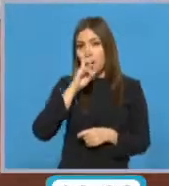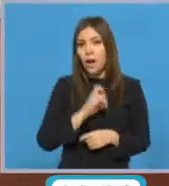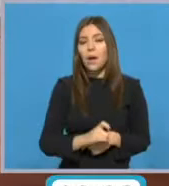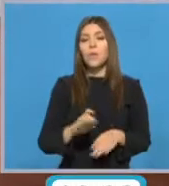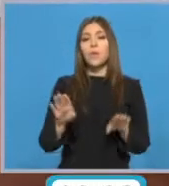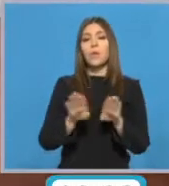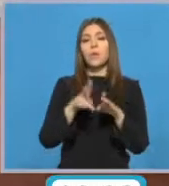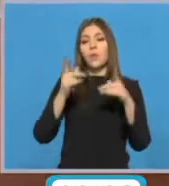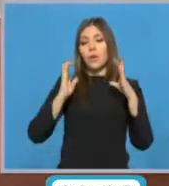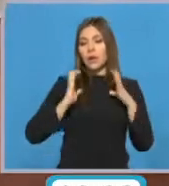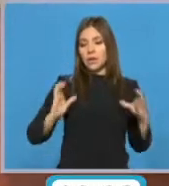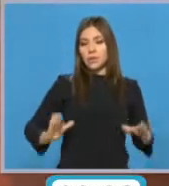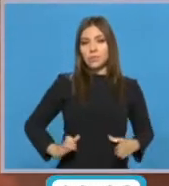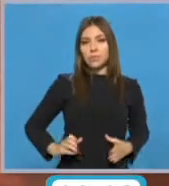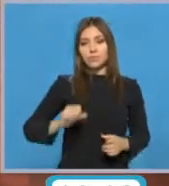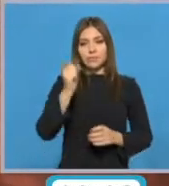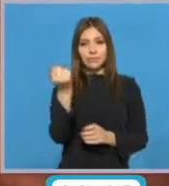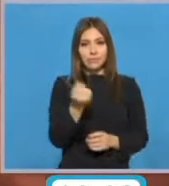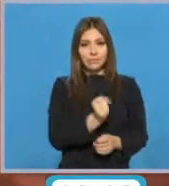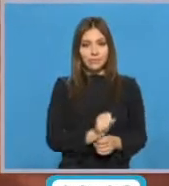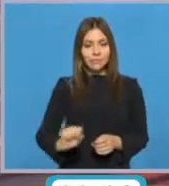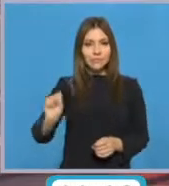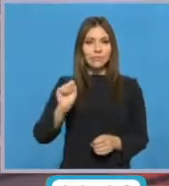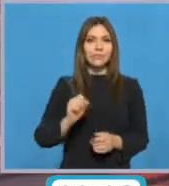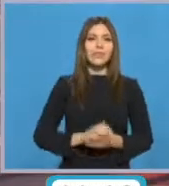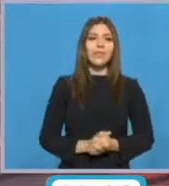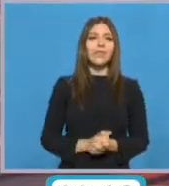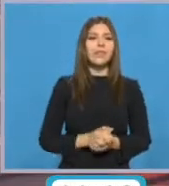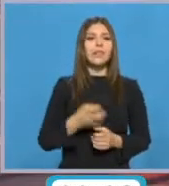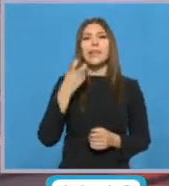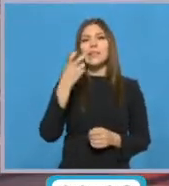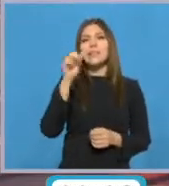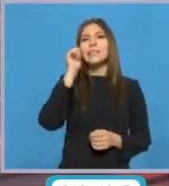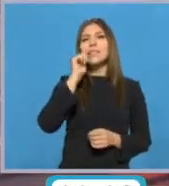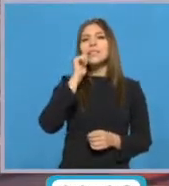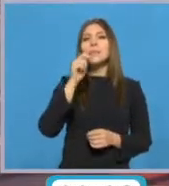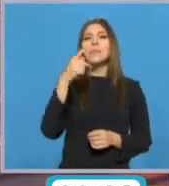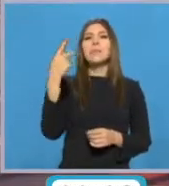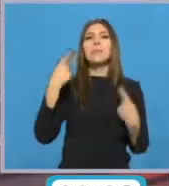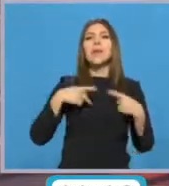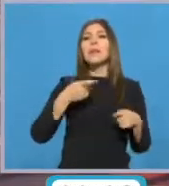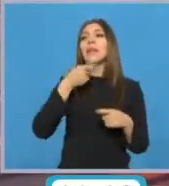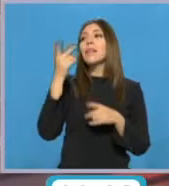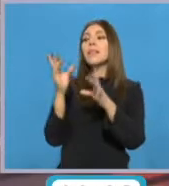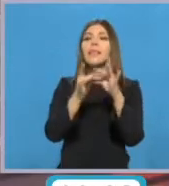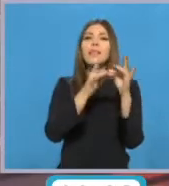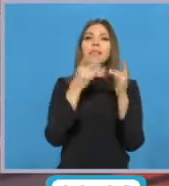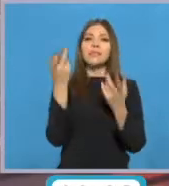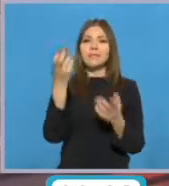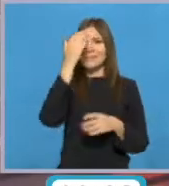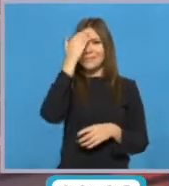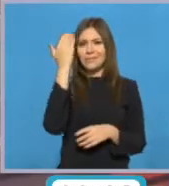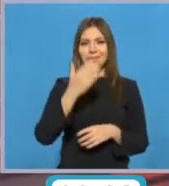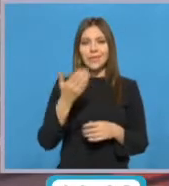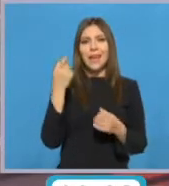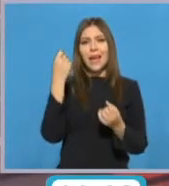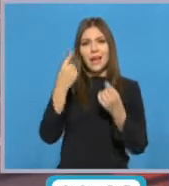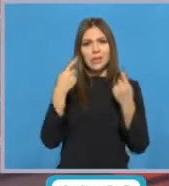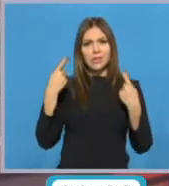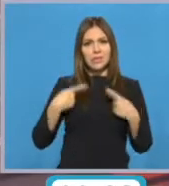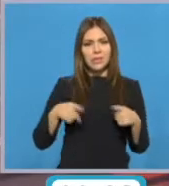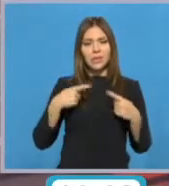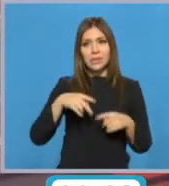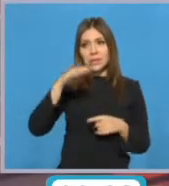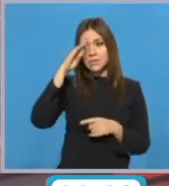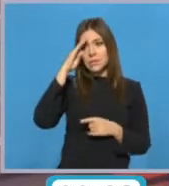medidas espectaculares, cuerpo. con buen cuerpo. O sea, son de estos mitos terribles que muchas veces mucha gente toma